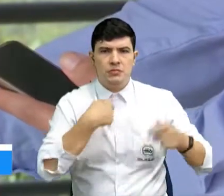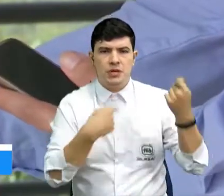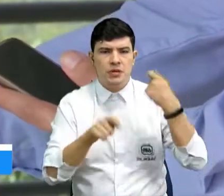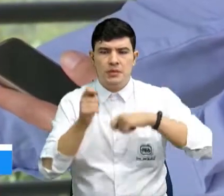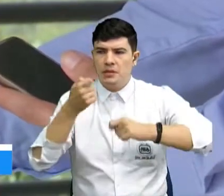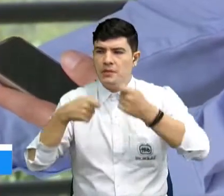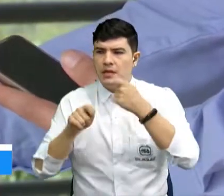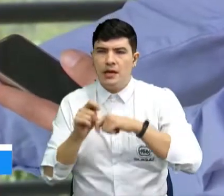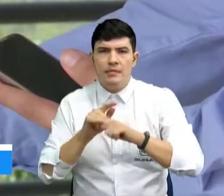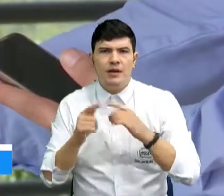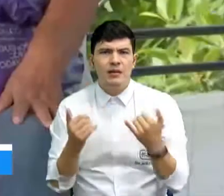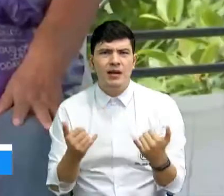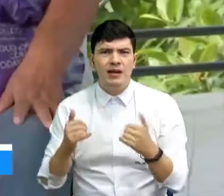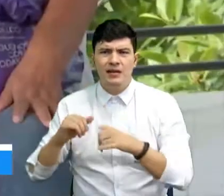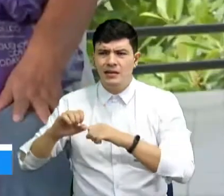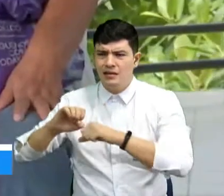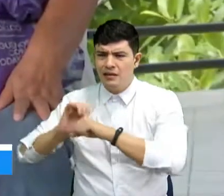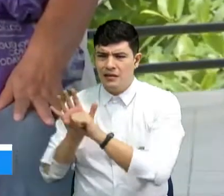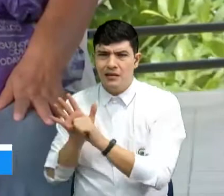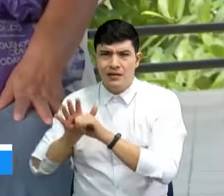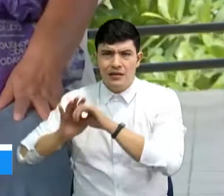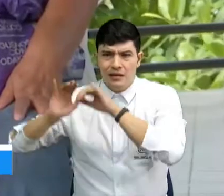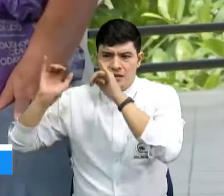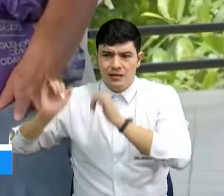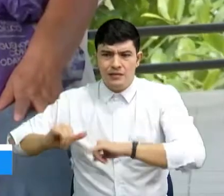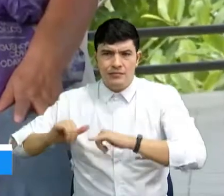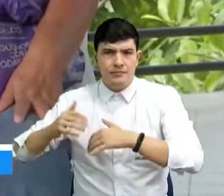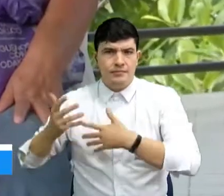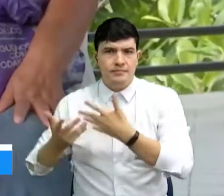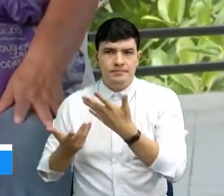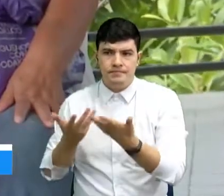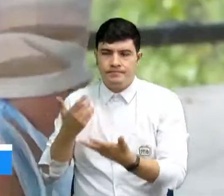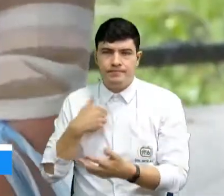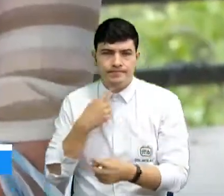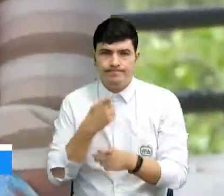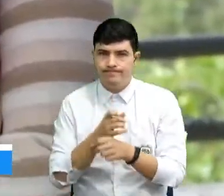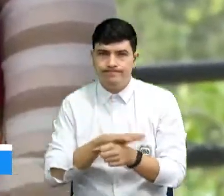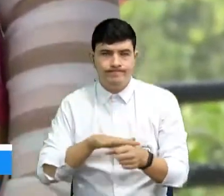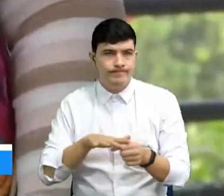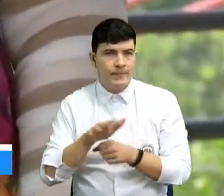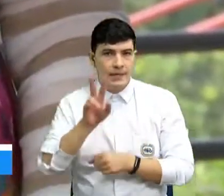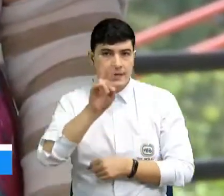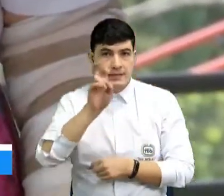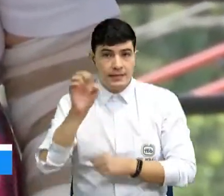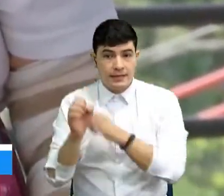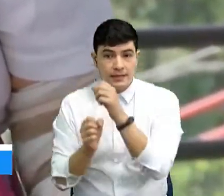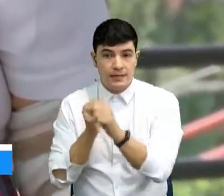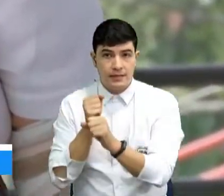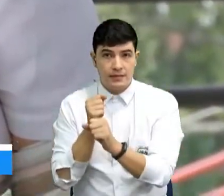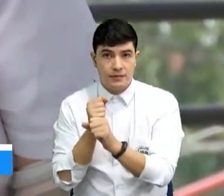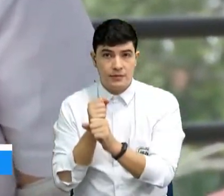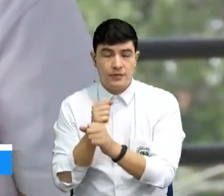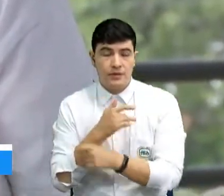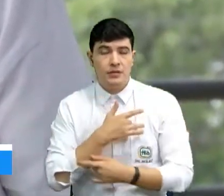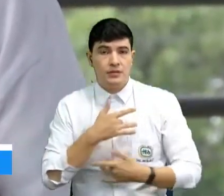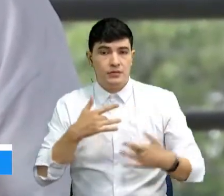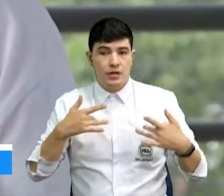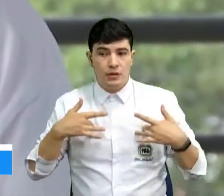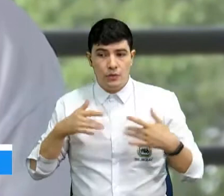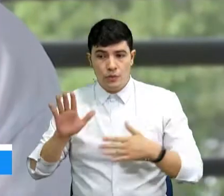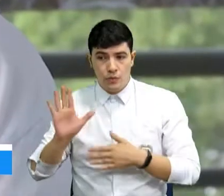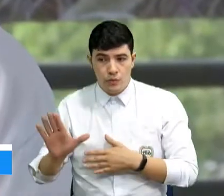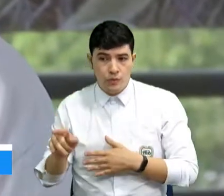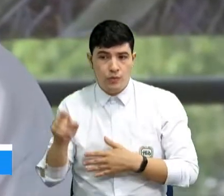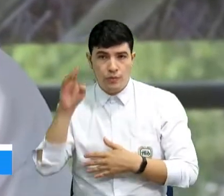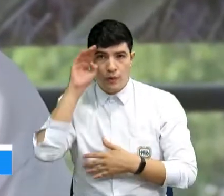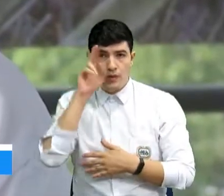a través de esta pandemia hasta con el plan terminé. A sus 70 años, ni su salud ni las autoridades le permiten